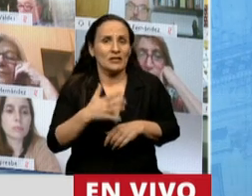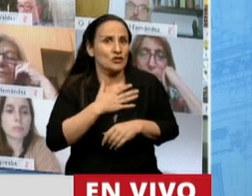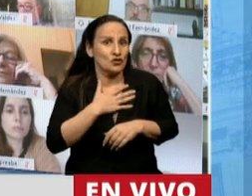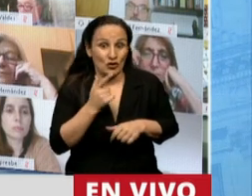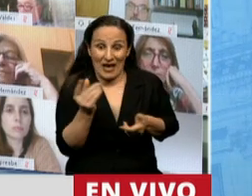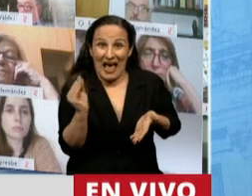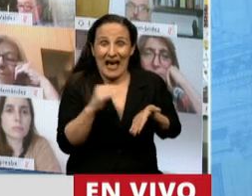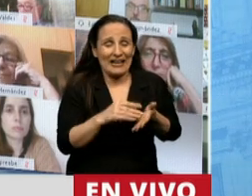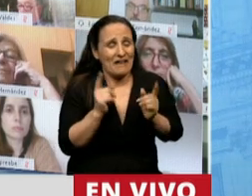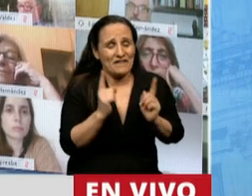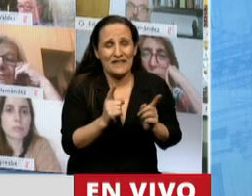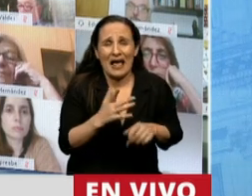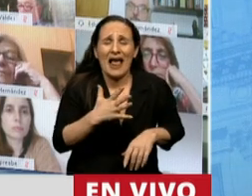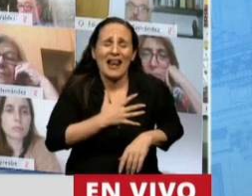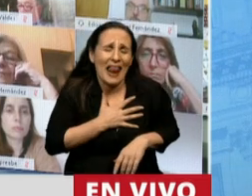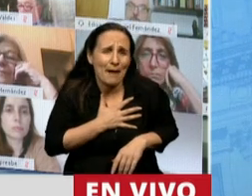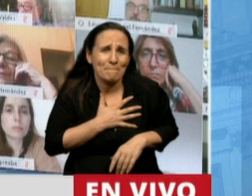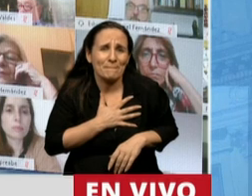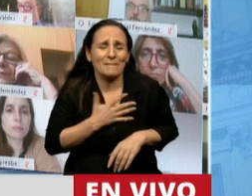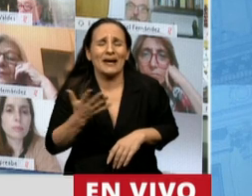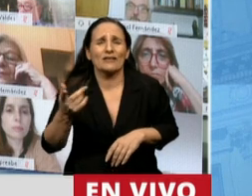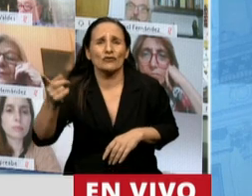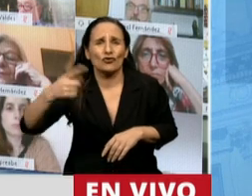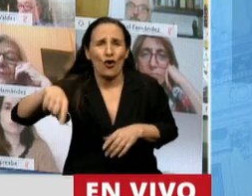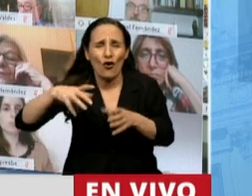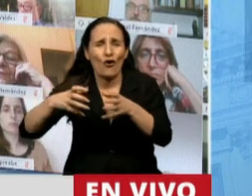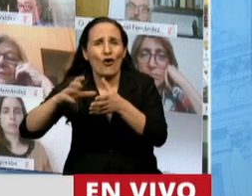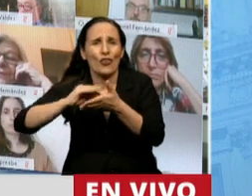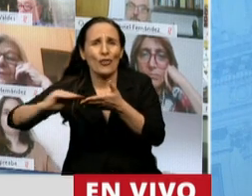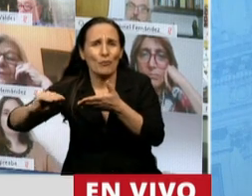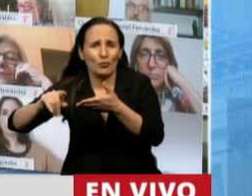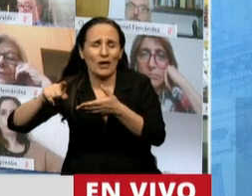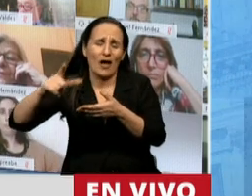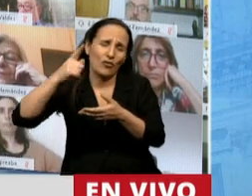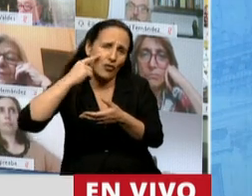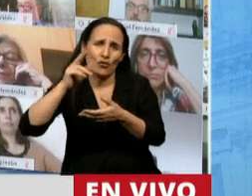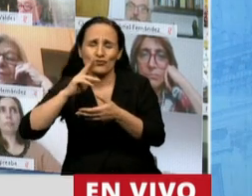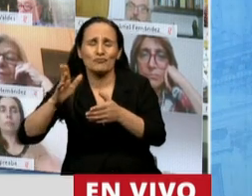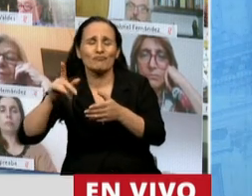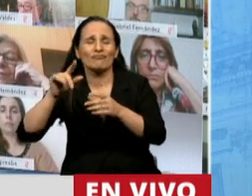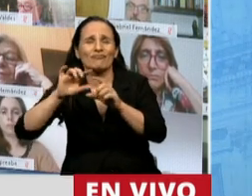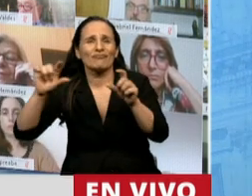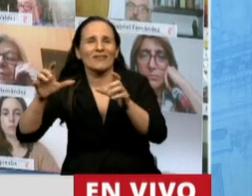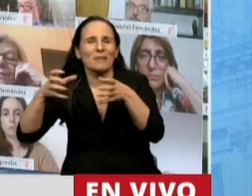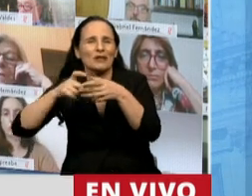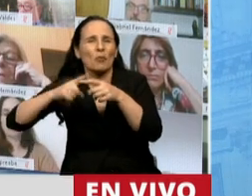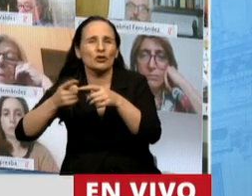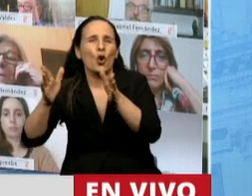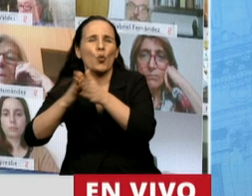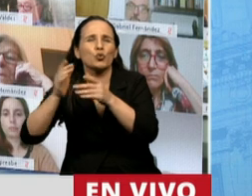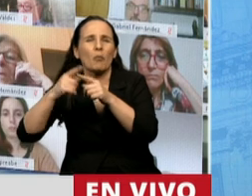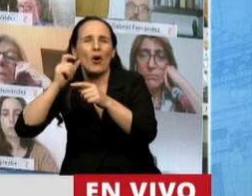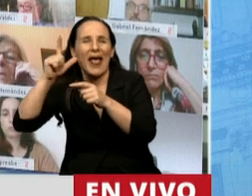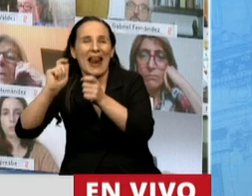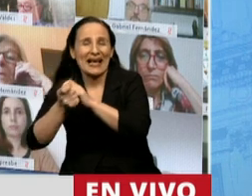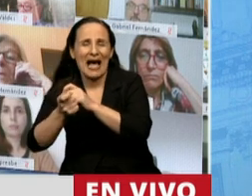agregado lamentaría que eso impida que los diputados y diputadas de junto por el cambio nos acompañen porque hemos estado de acuerdo